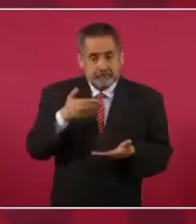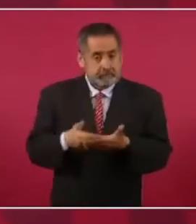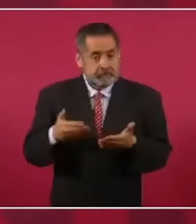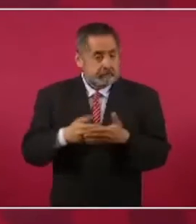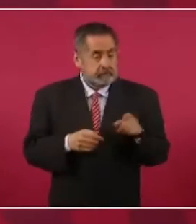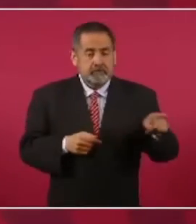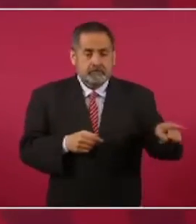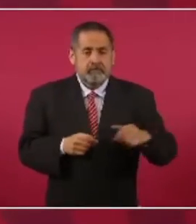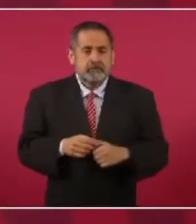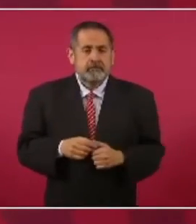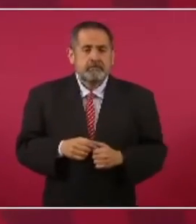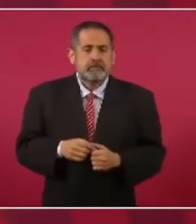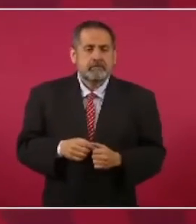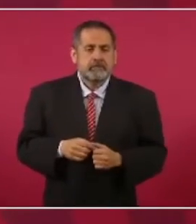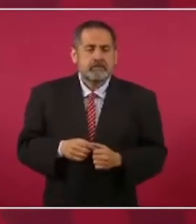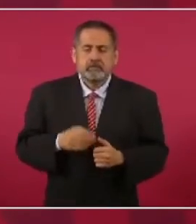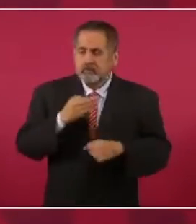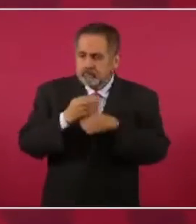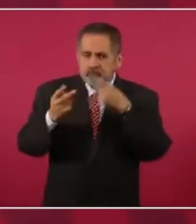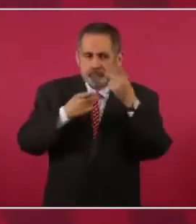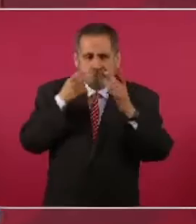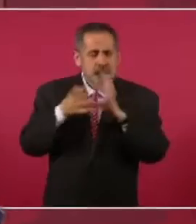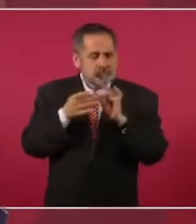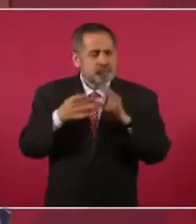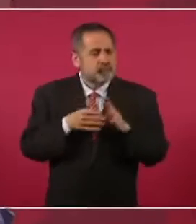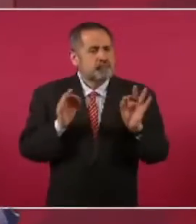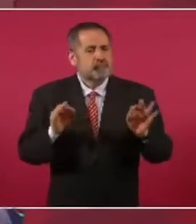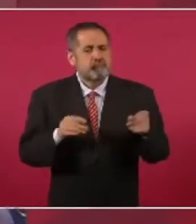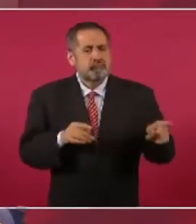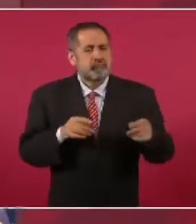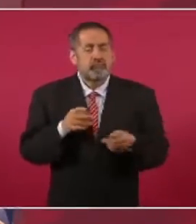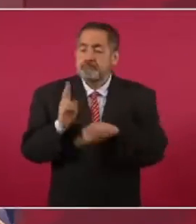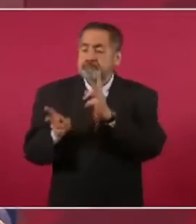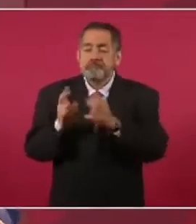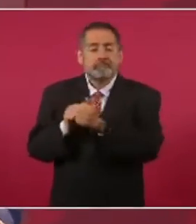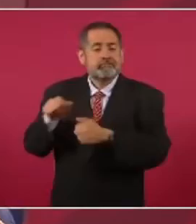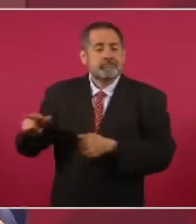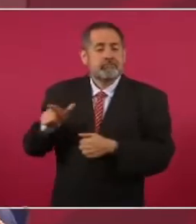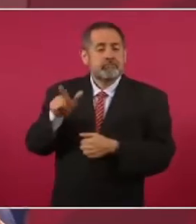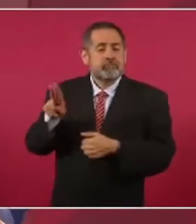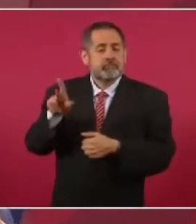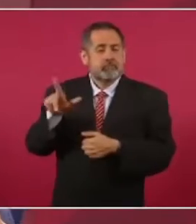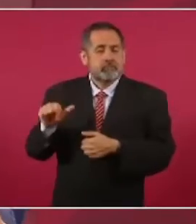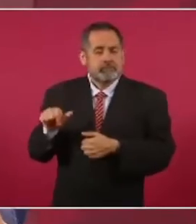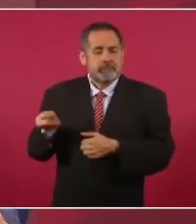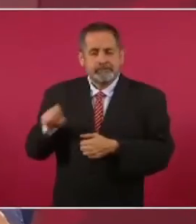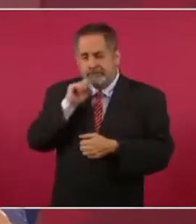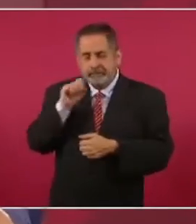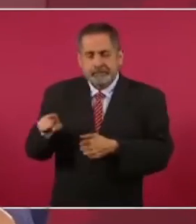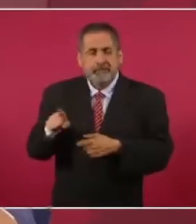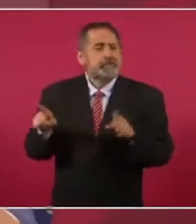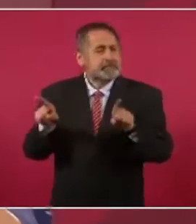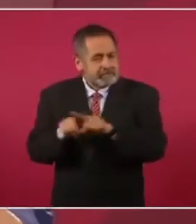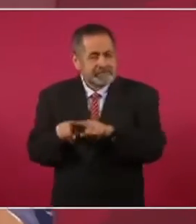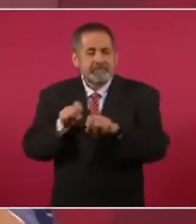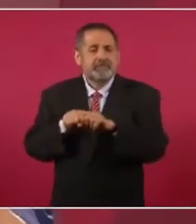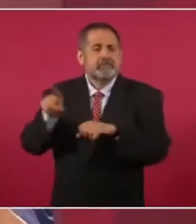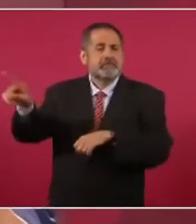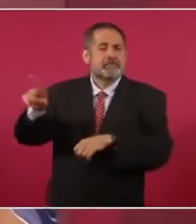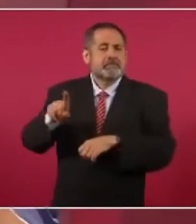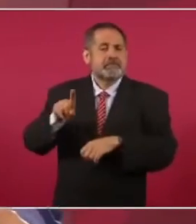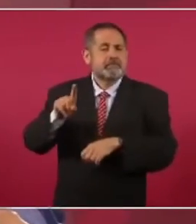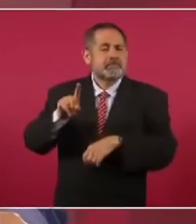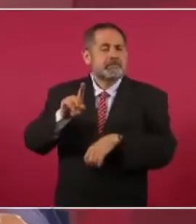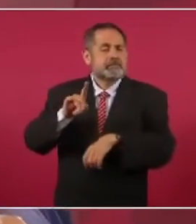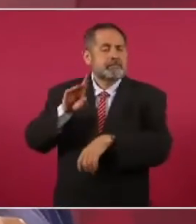ahora lo que estoy hablando con Lula, y fue lo mismo que pasó en Bolivia,